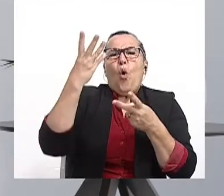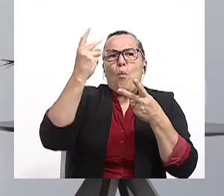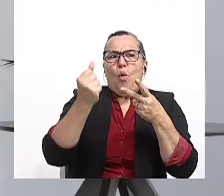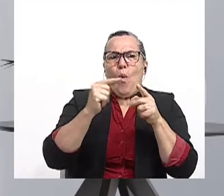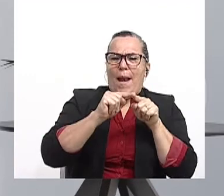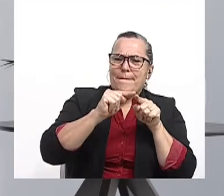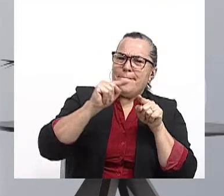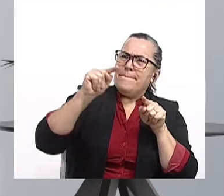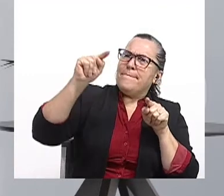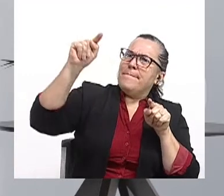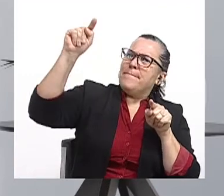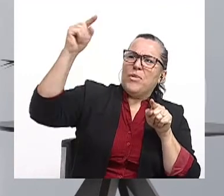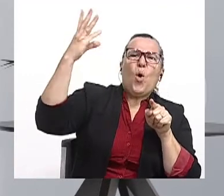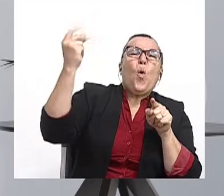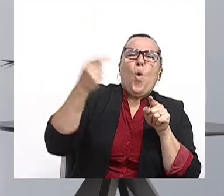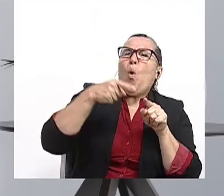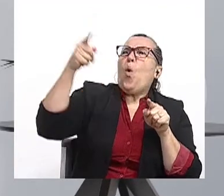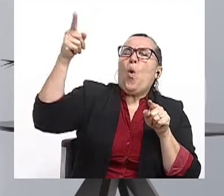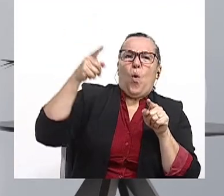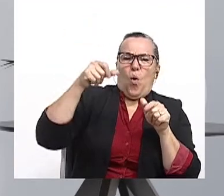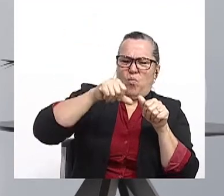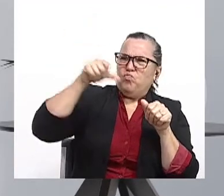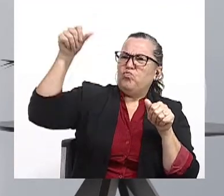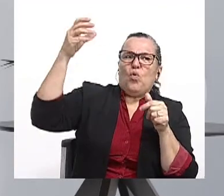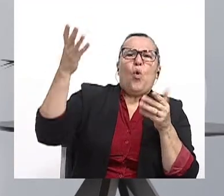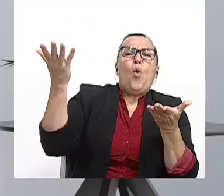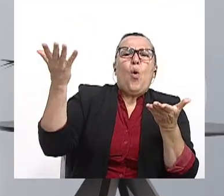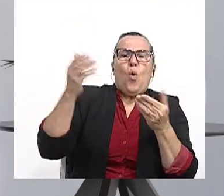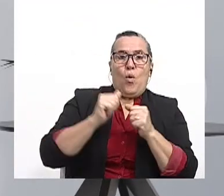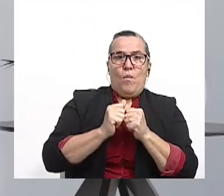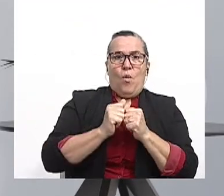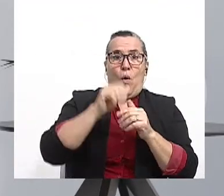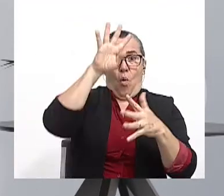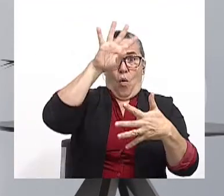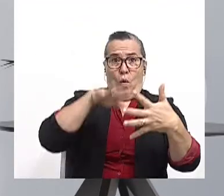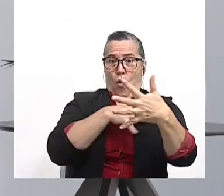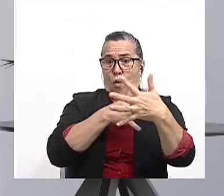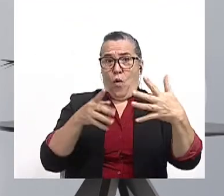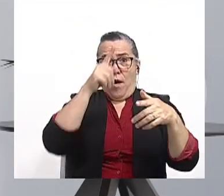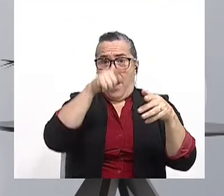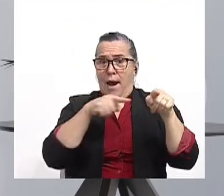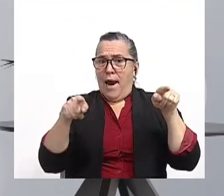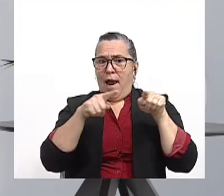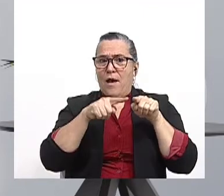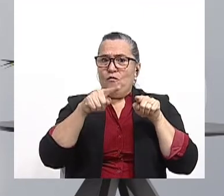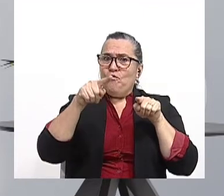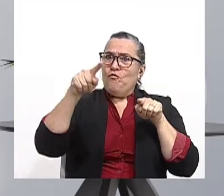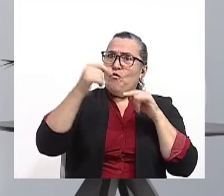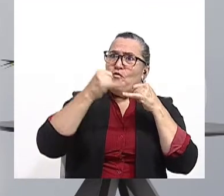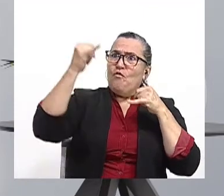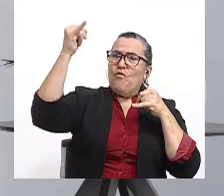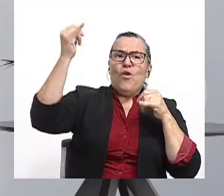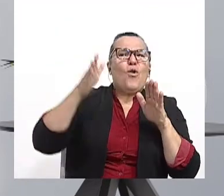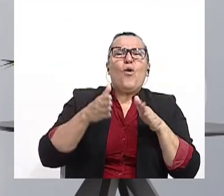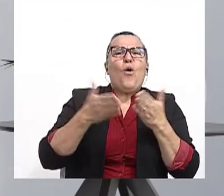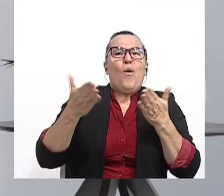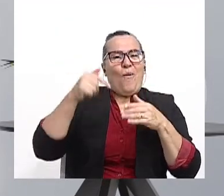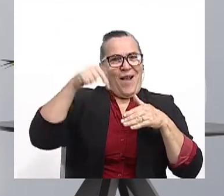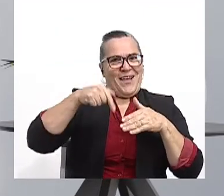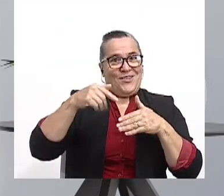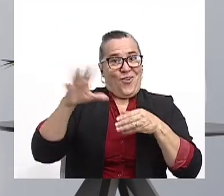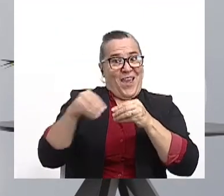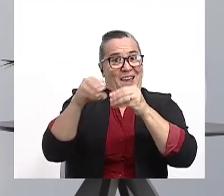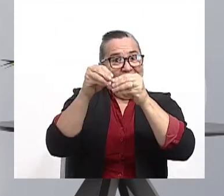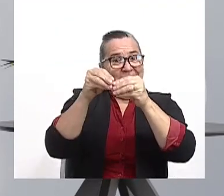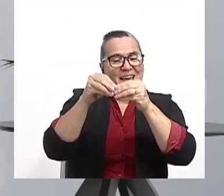pendiente? ¿Cómo podríamos nosotros determinar cuál es la gráfica de una función lineal? Eso y más en el programa del día de